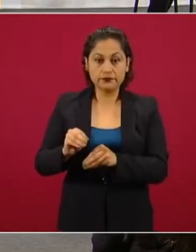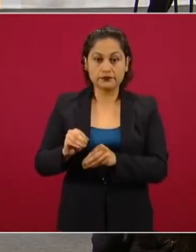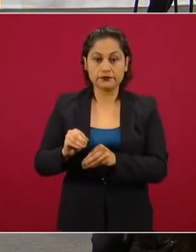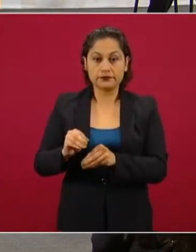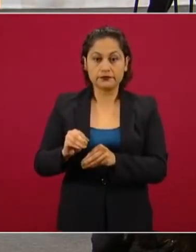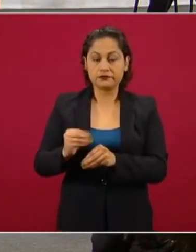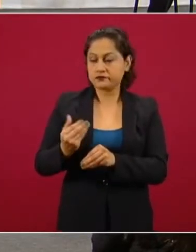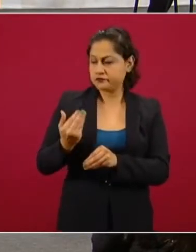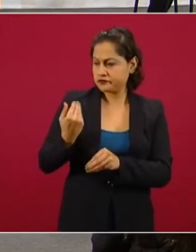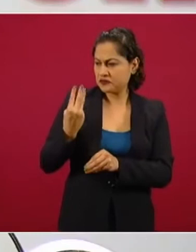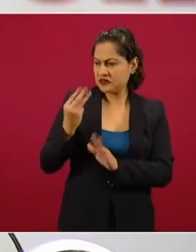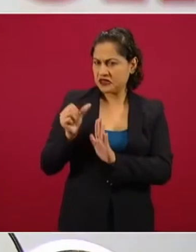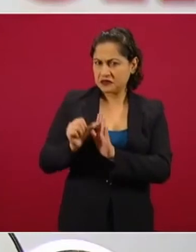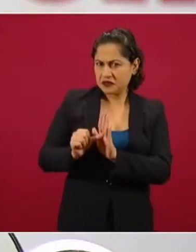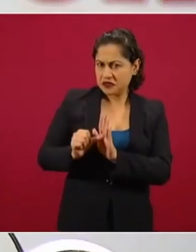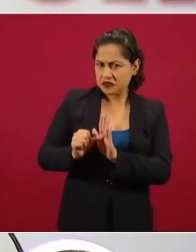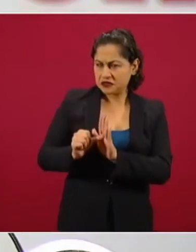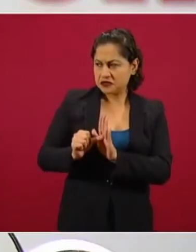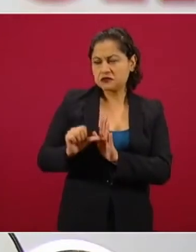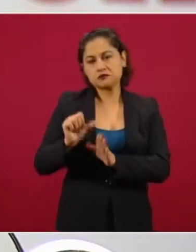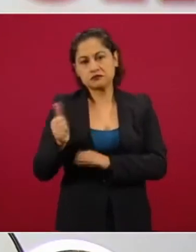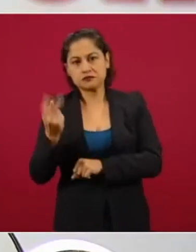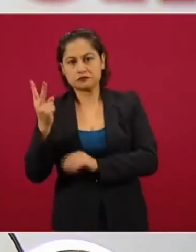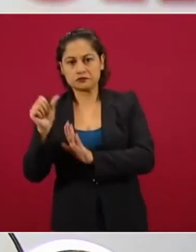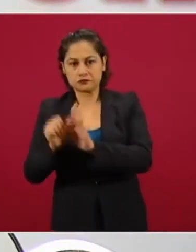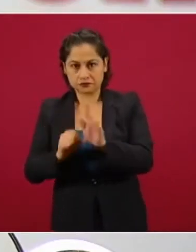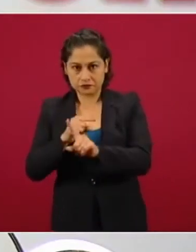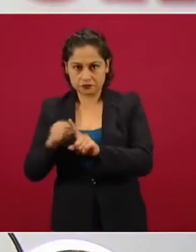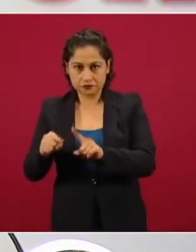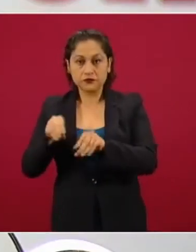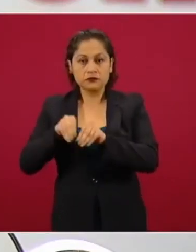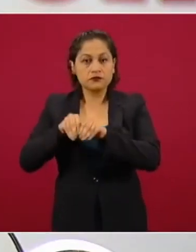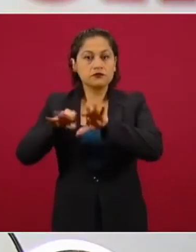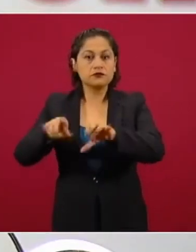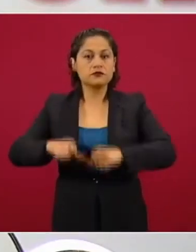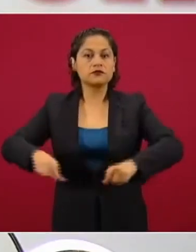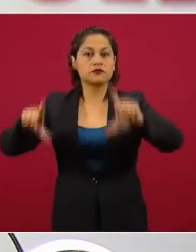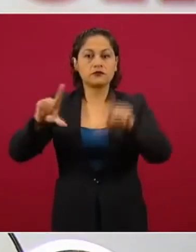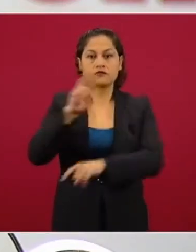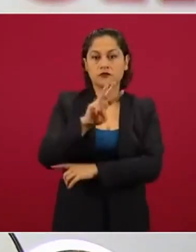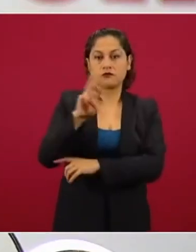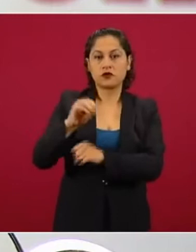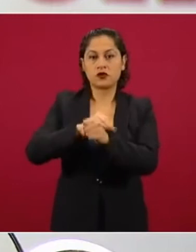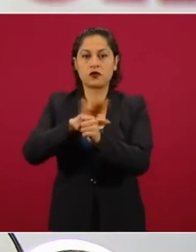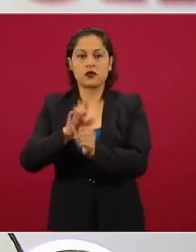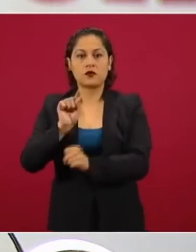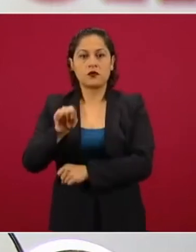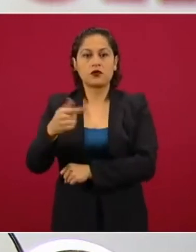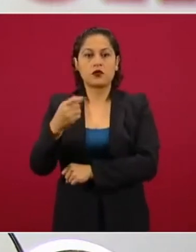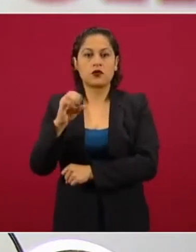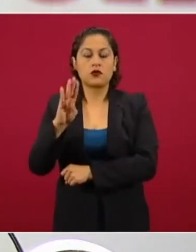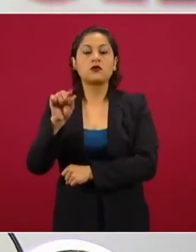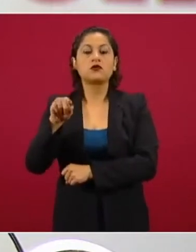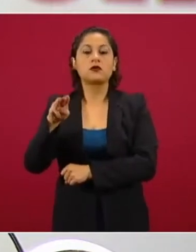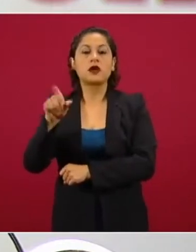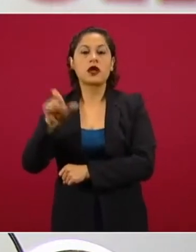casi 3 meses y 2,5 meses, que han sido publicadas en el sitio coronavirus.gov.mx, que han sido comentadas en las conferencias